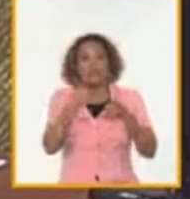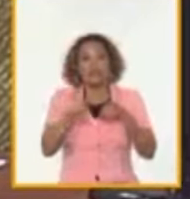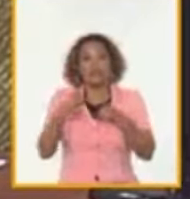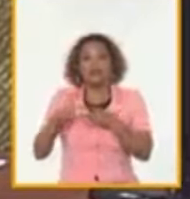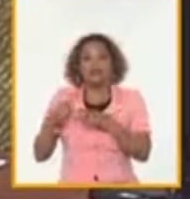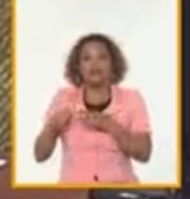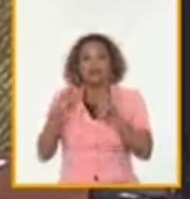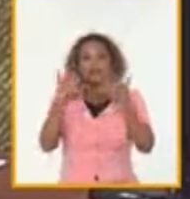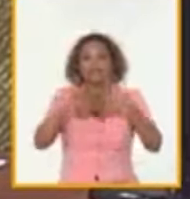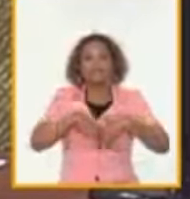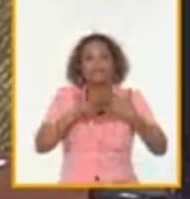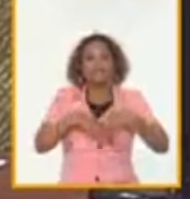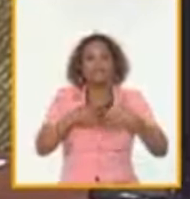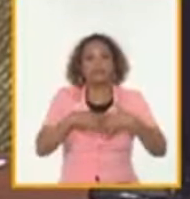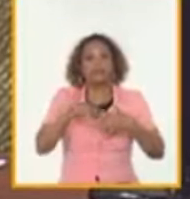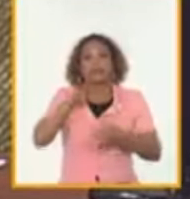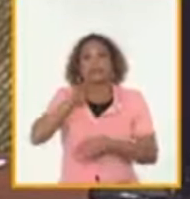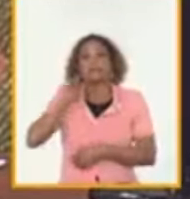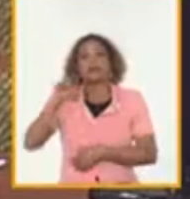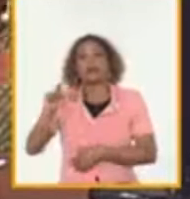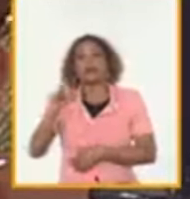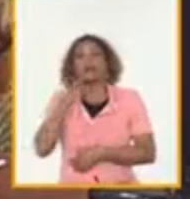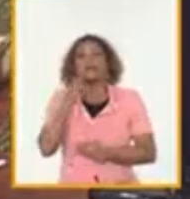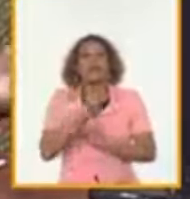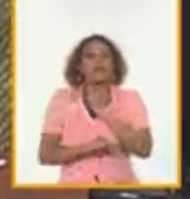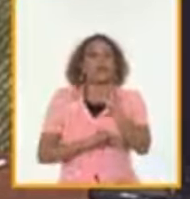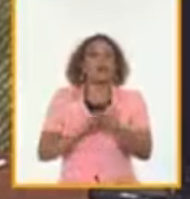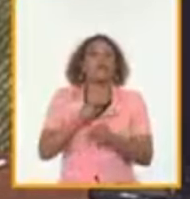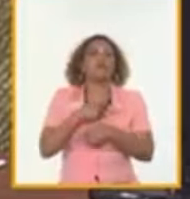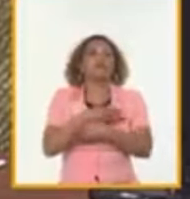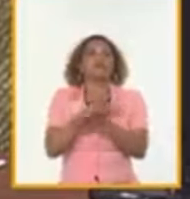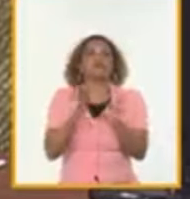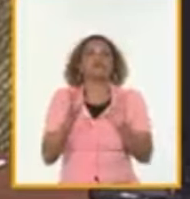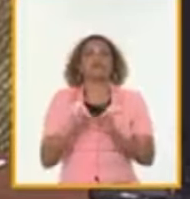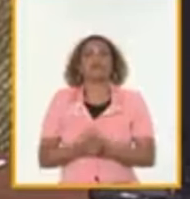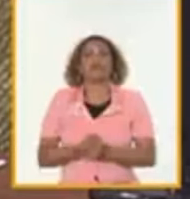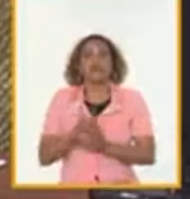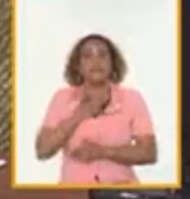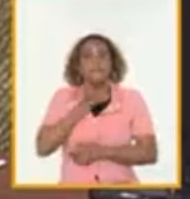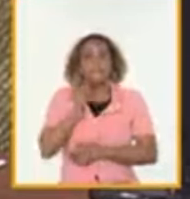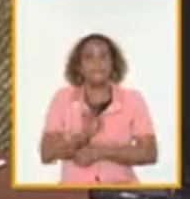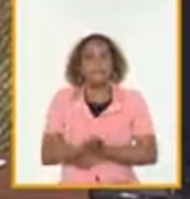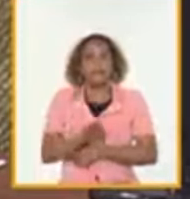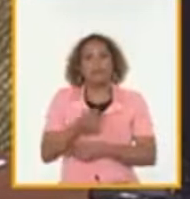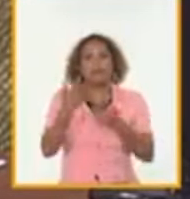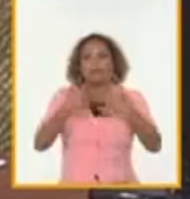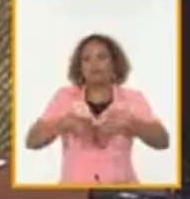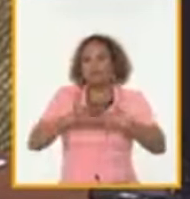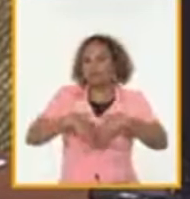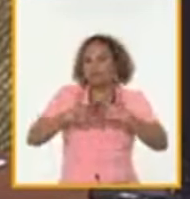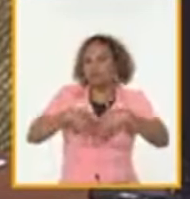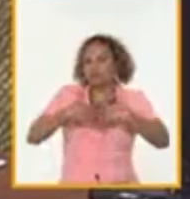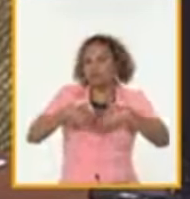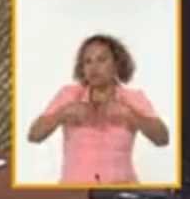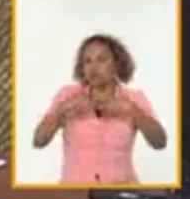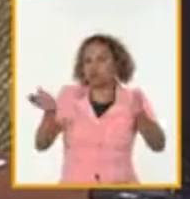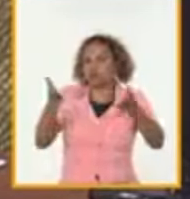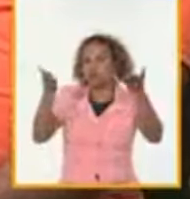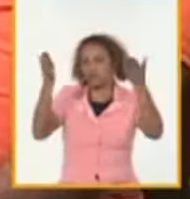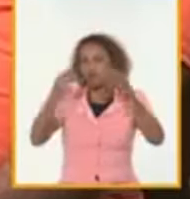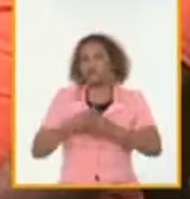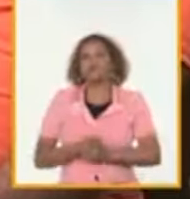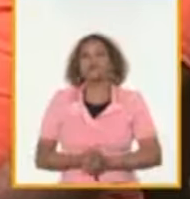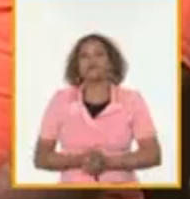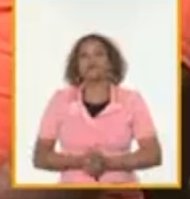Industrias en en Villa Clara para poder generar estas mismas producciones Y entonces propiamente ellos eh